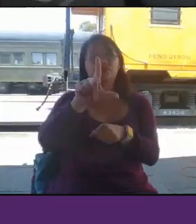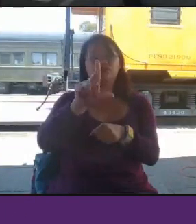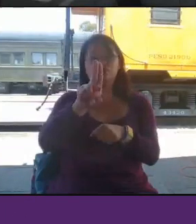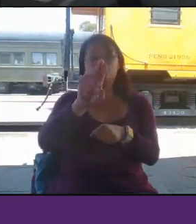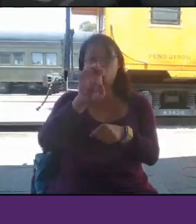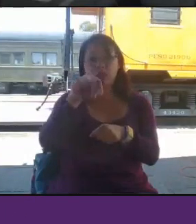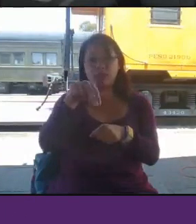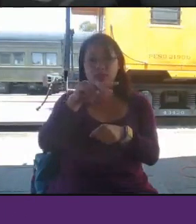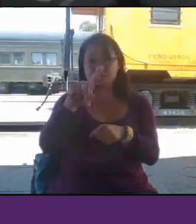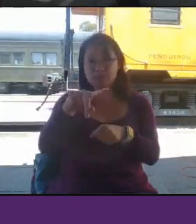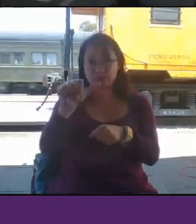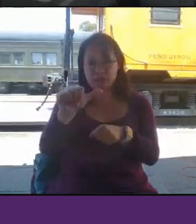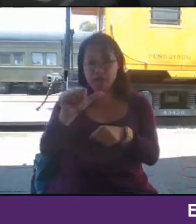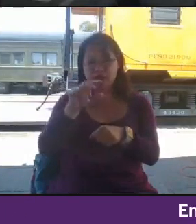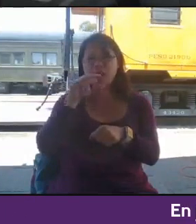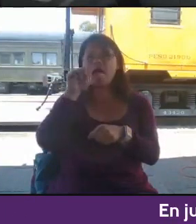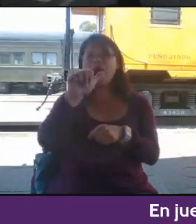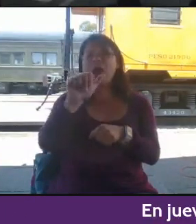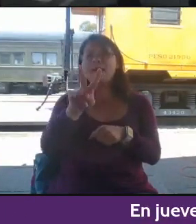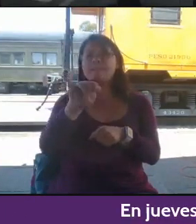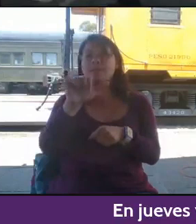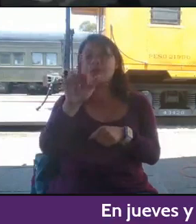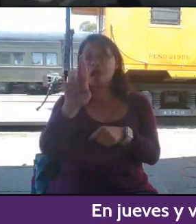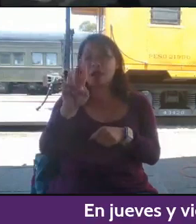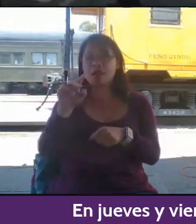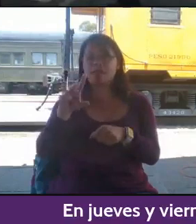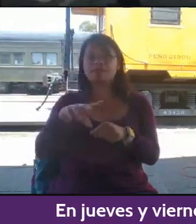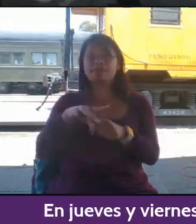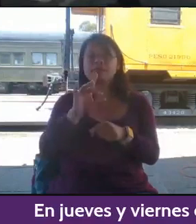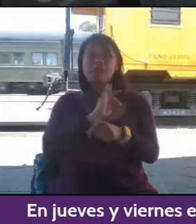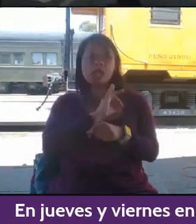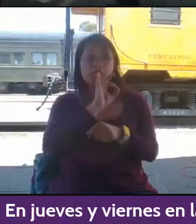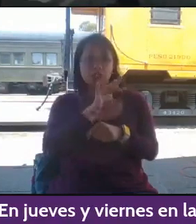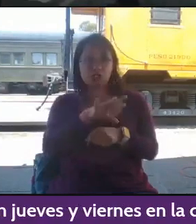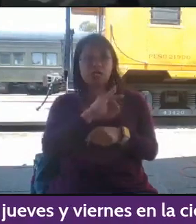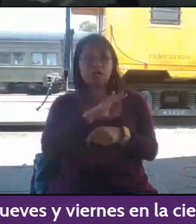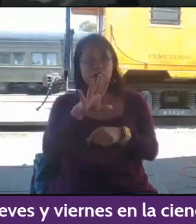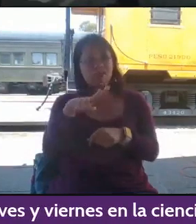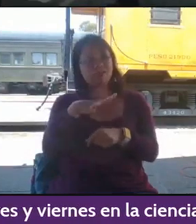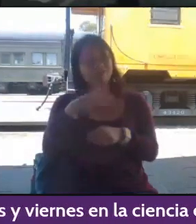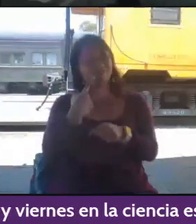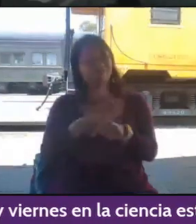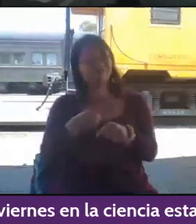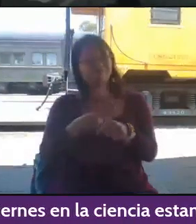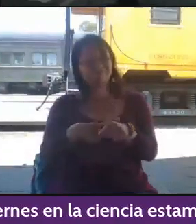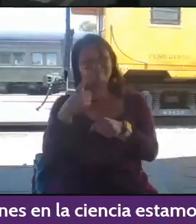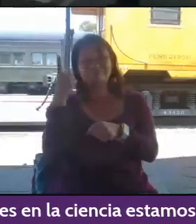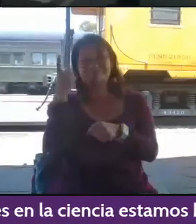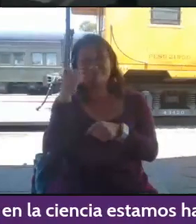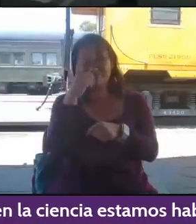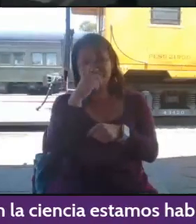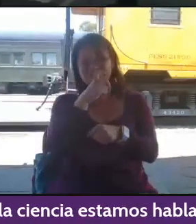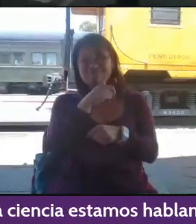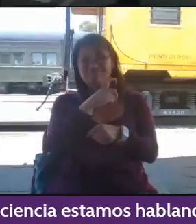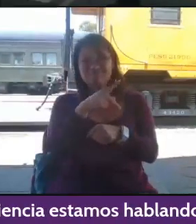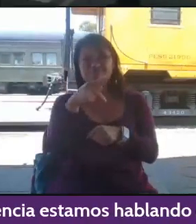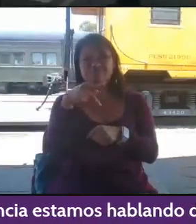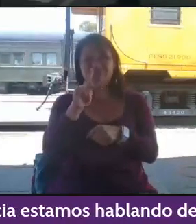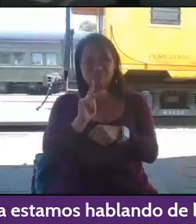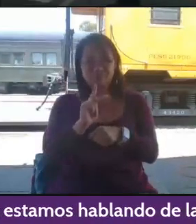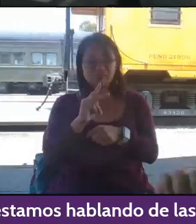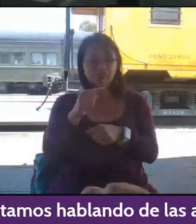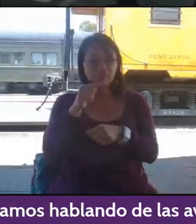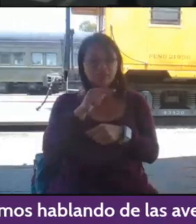Chile, la influenza aviar que está complicando las cosas para muchas de las aves. Han llegado a morir,